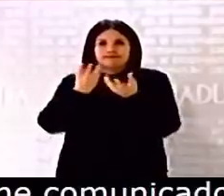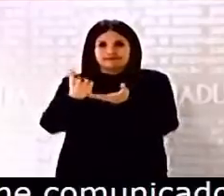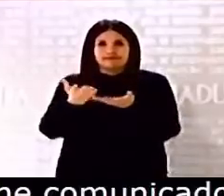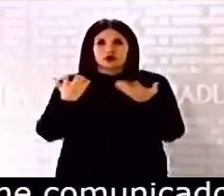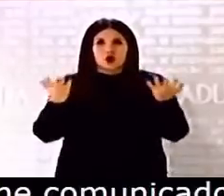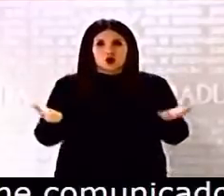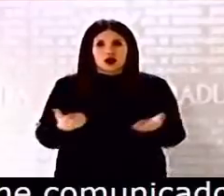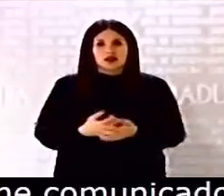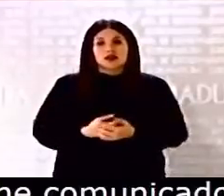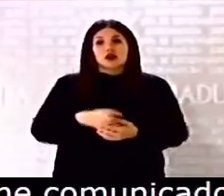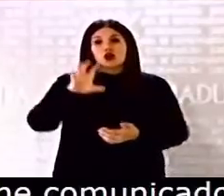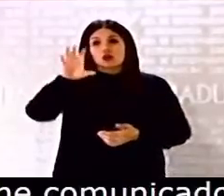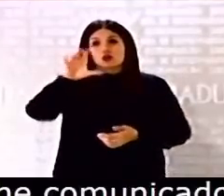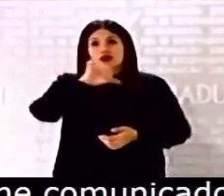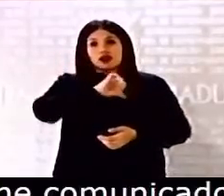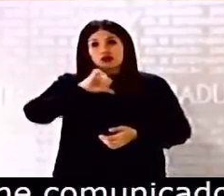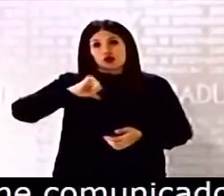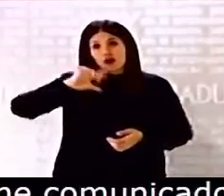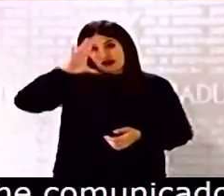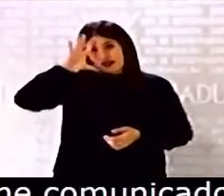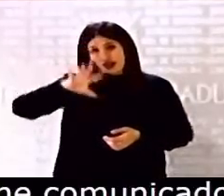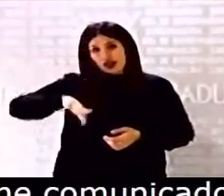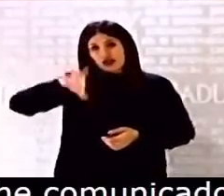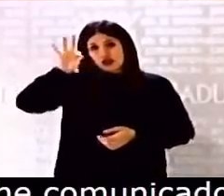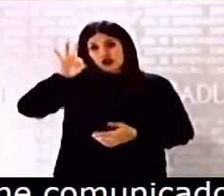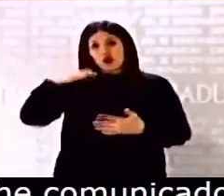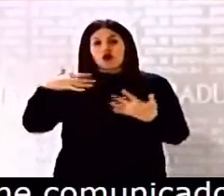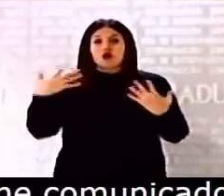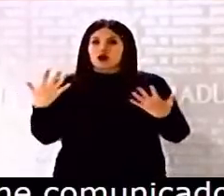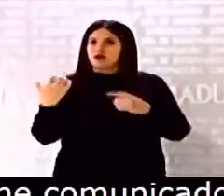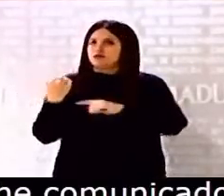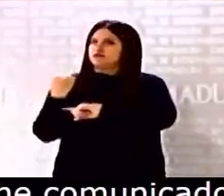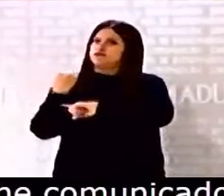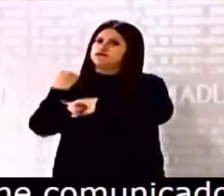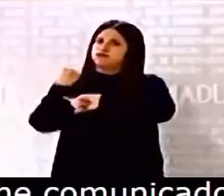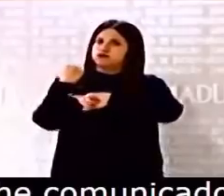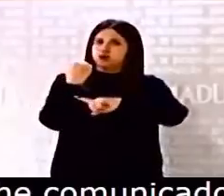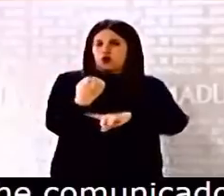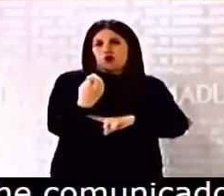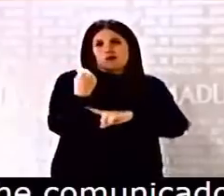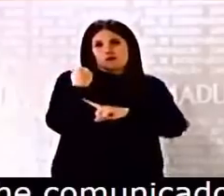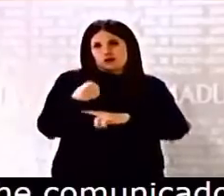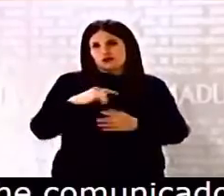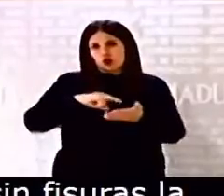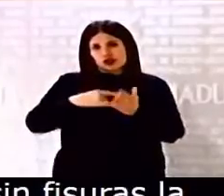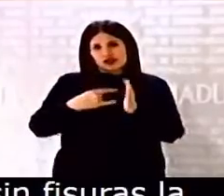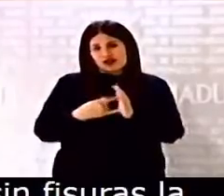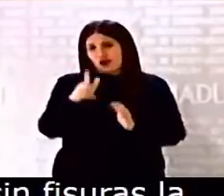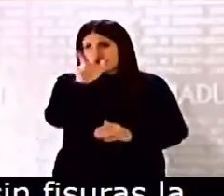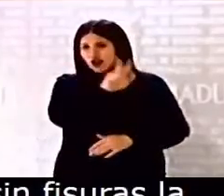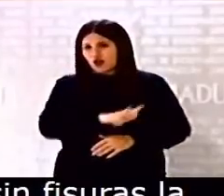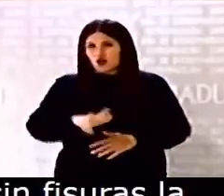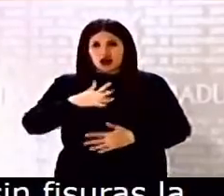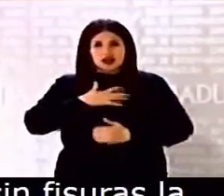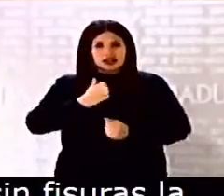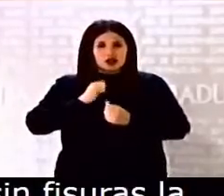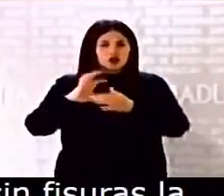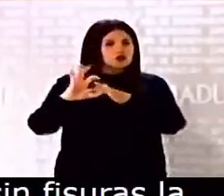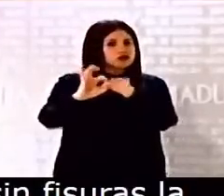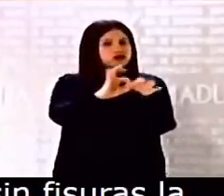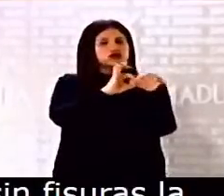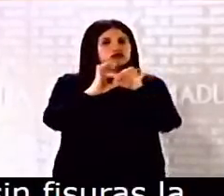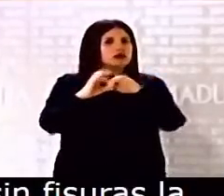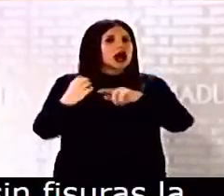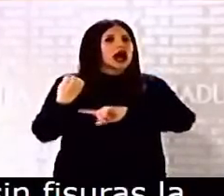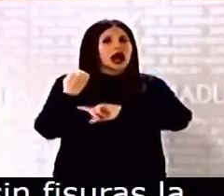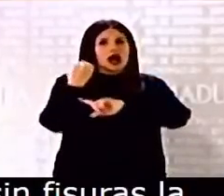de la comunidad autónoma era apoyar sin fisuras la cohesión del Sistema Nacional de Salud.